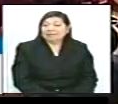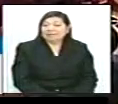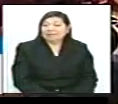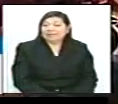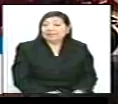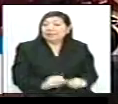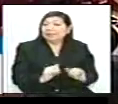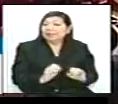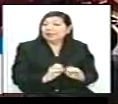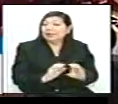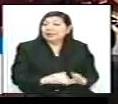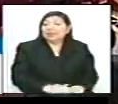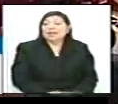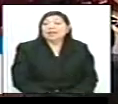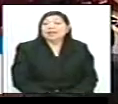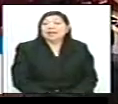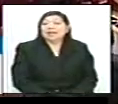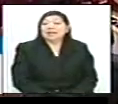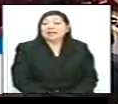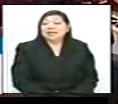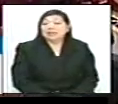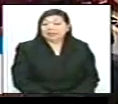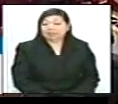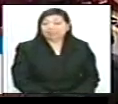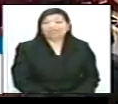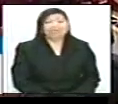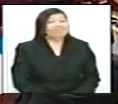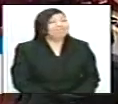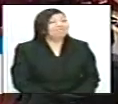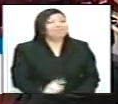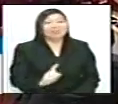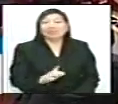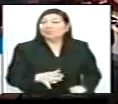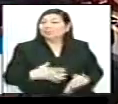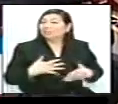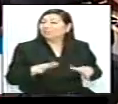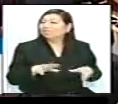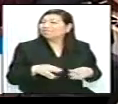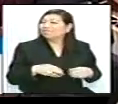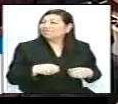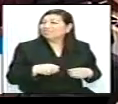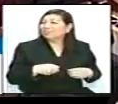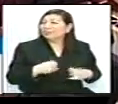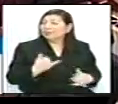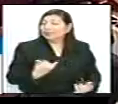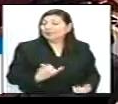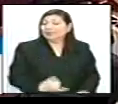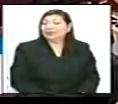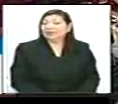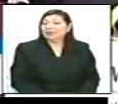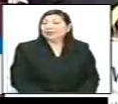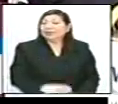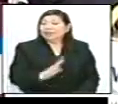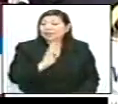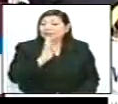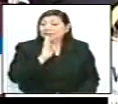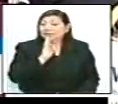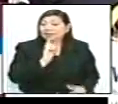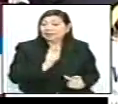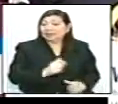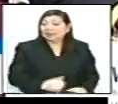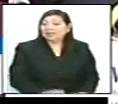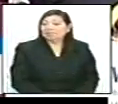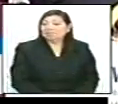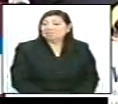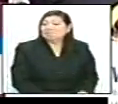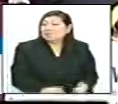dejar en claro, en realidad no se puede aceptar lo que acaba de manifestar un congresista.